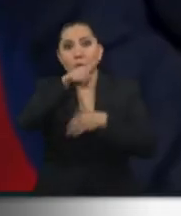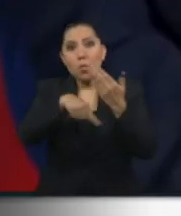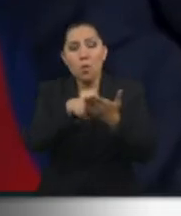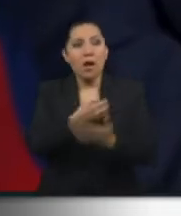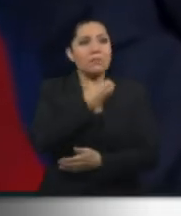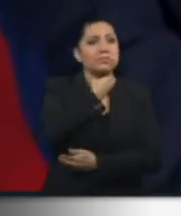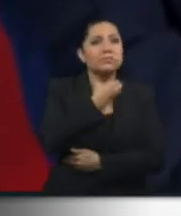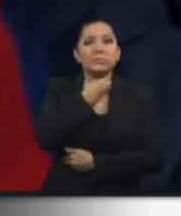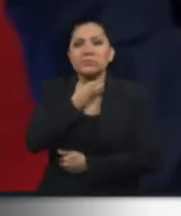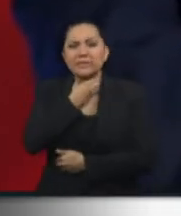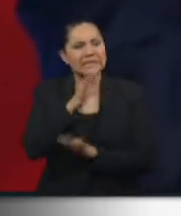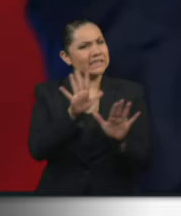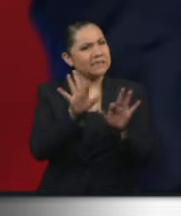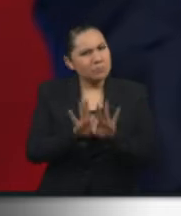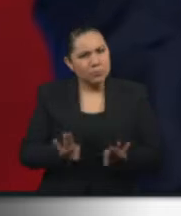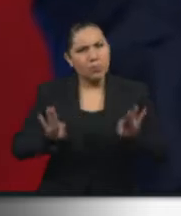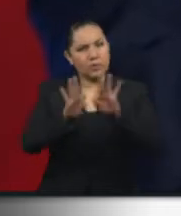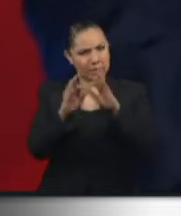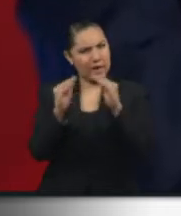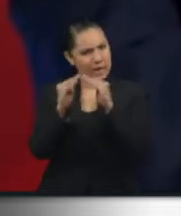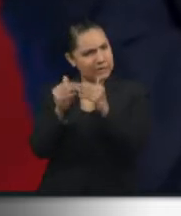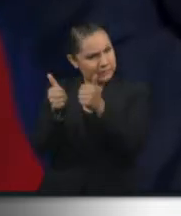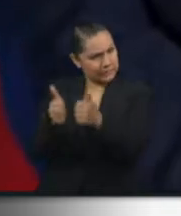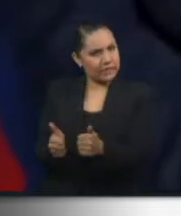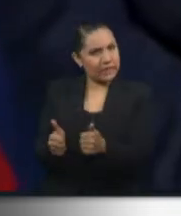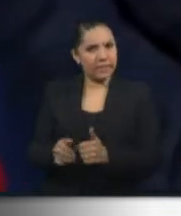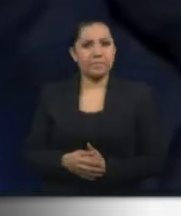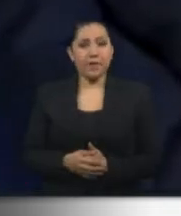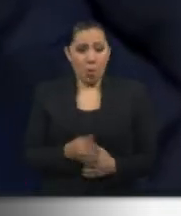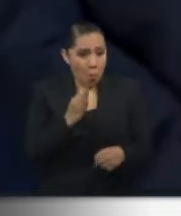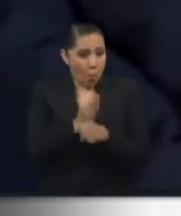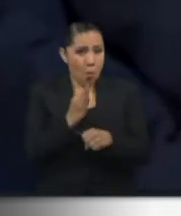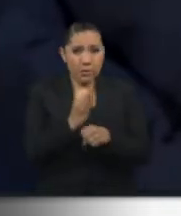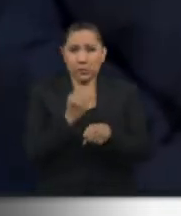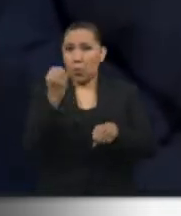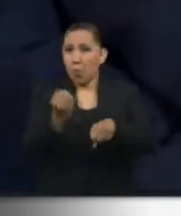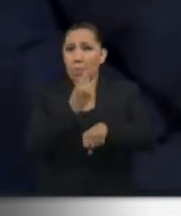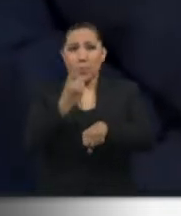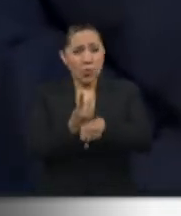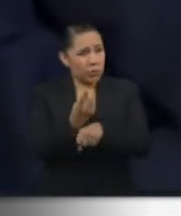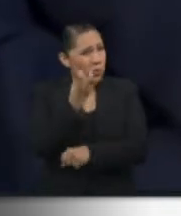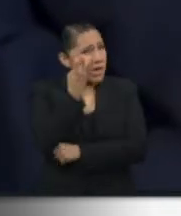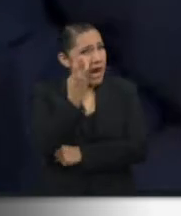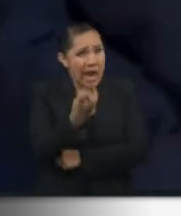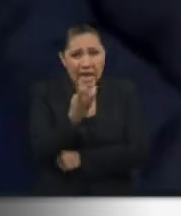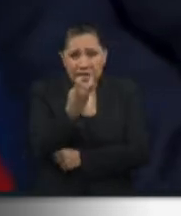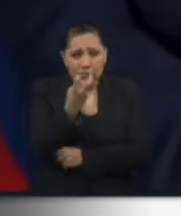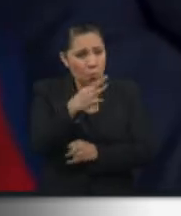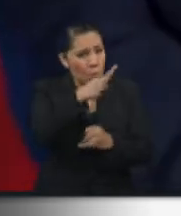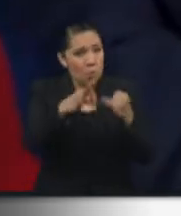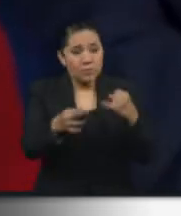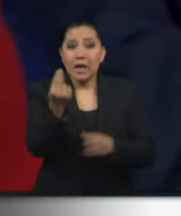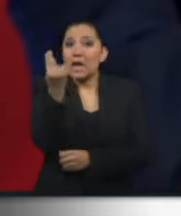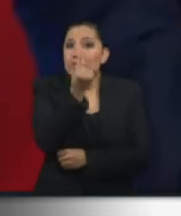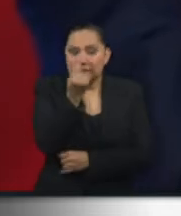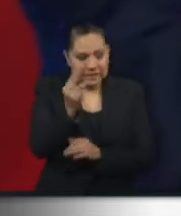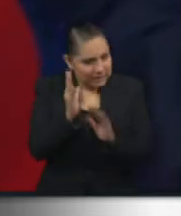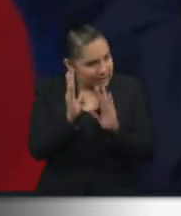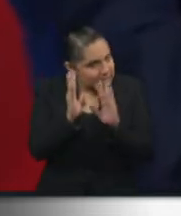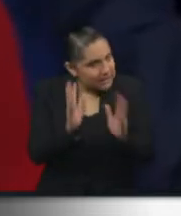Es nuestra última oportunidad de hacerlo y hacerlo ya. Y esto requiere que de manera